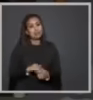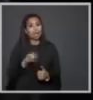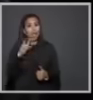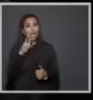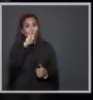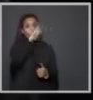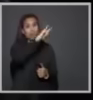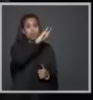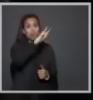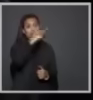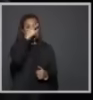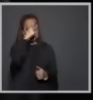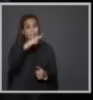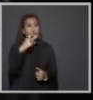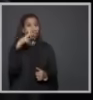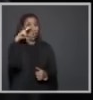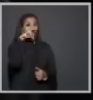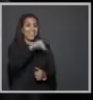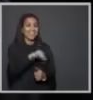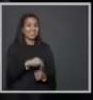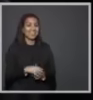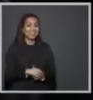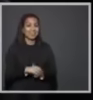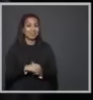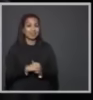Ciudad de México. No.